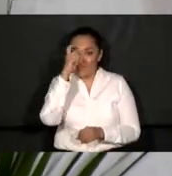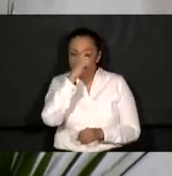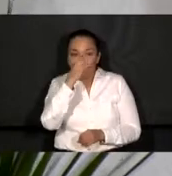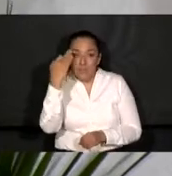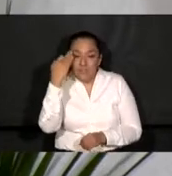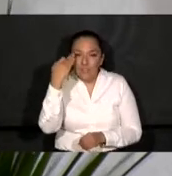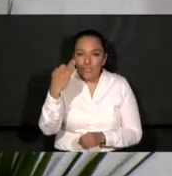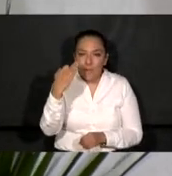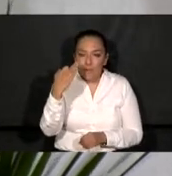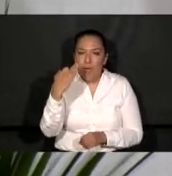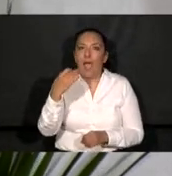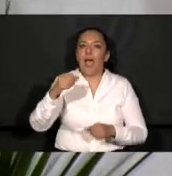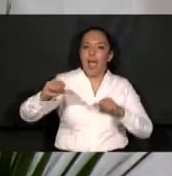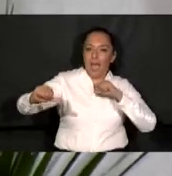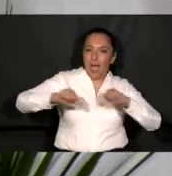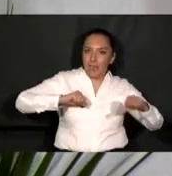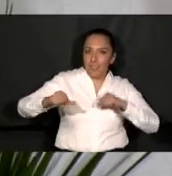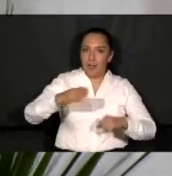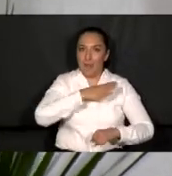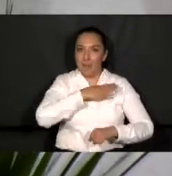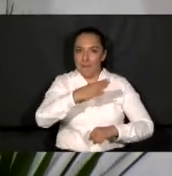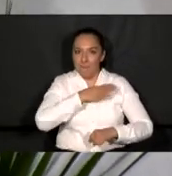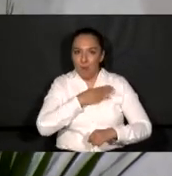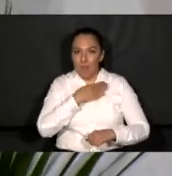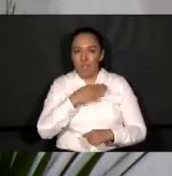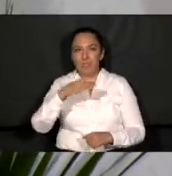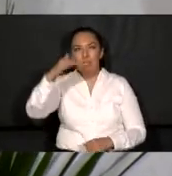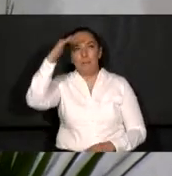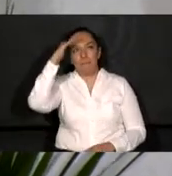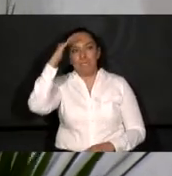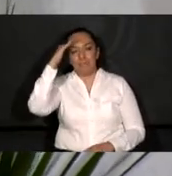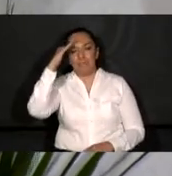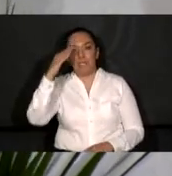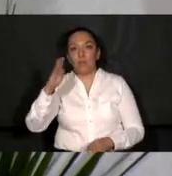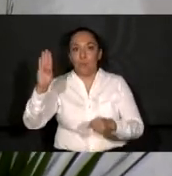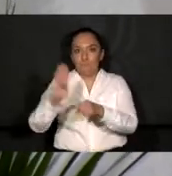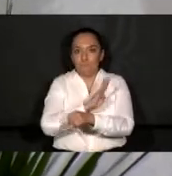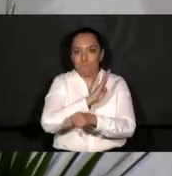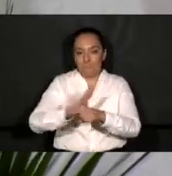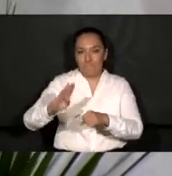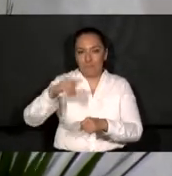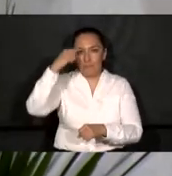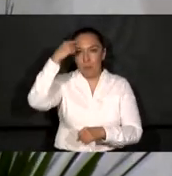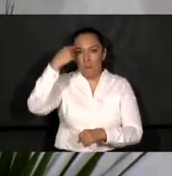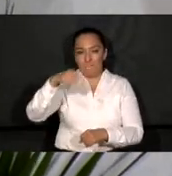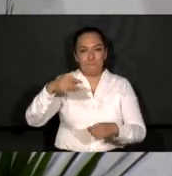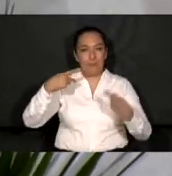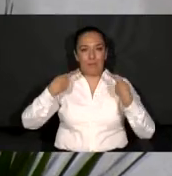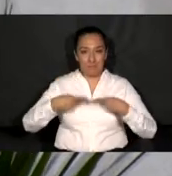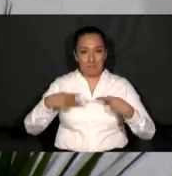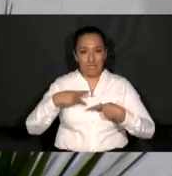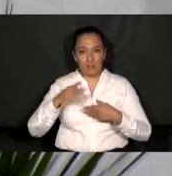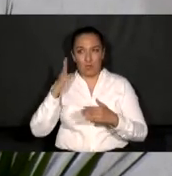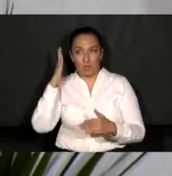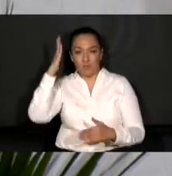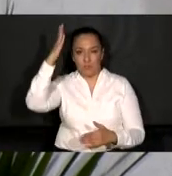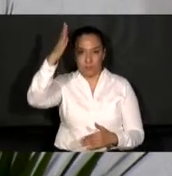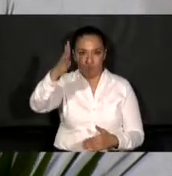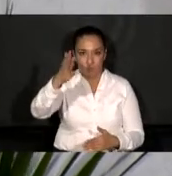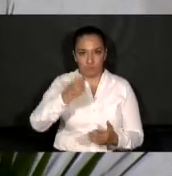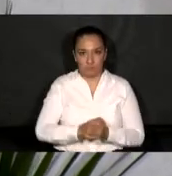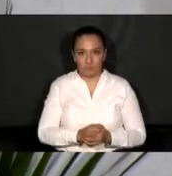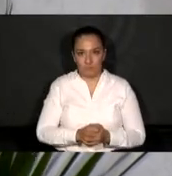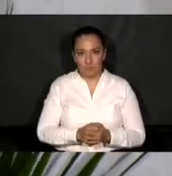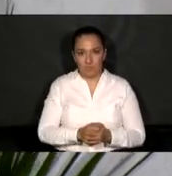grandes principios y pensando en el bien común a largo plazo. Entonces, me resultan imposibles